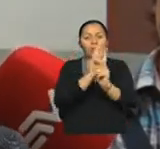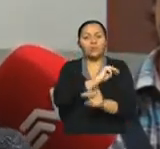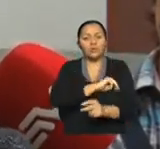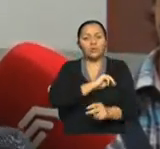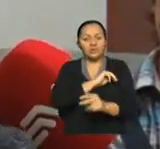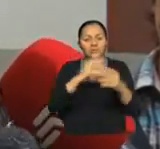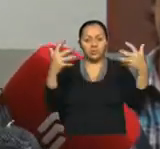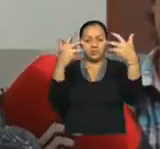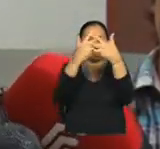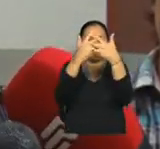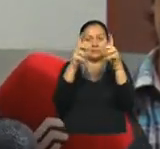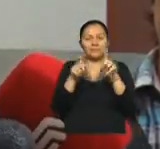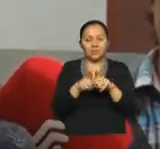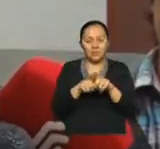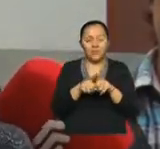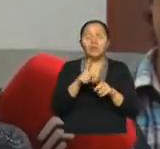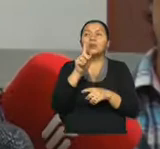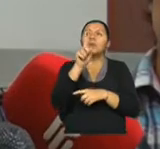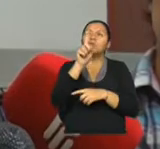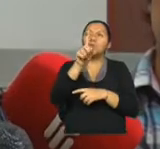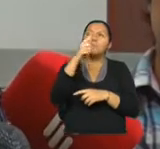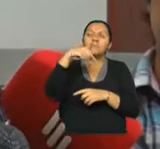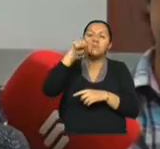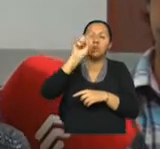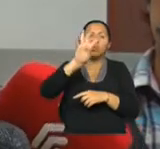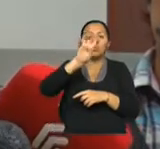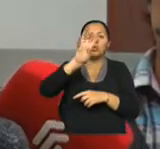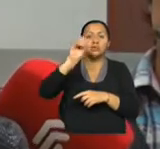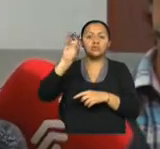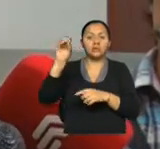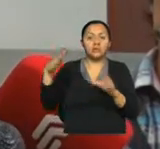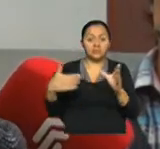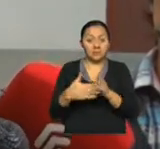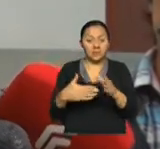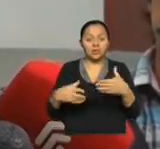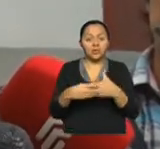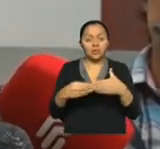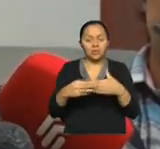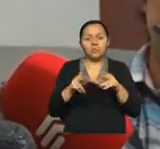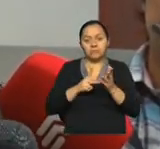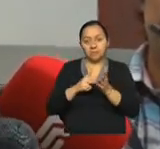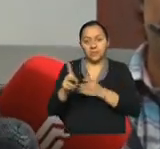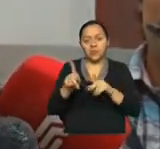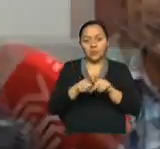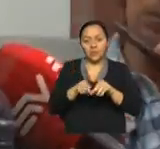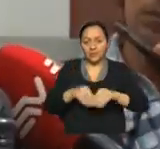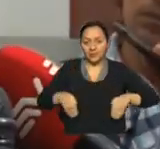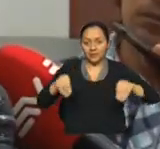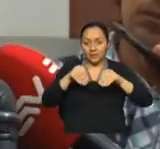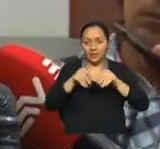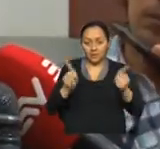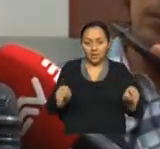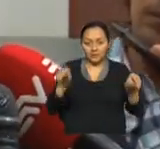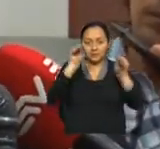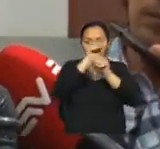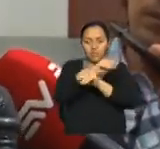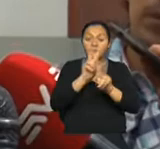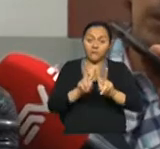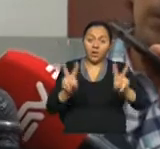saldo, aproximadamente $1,400,000, también se pague con terrenos, con